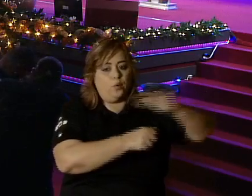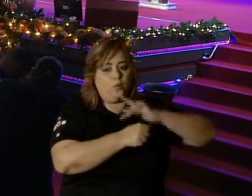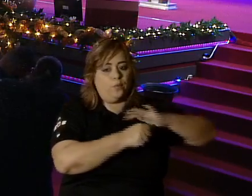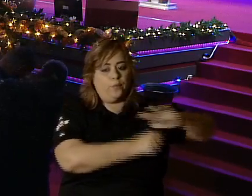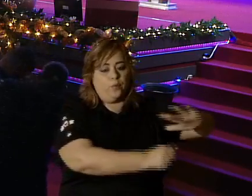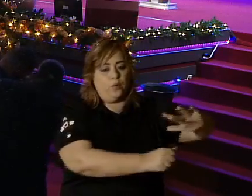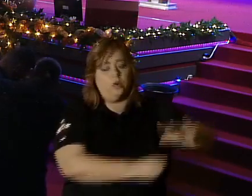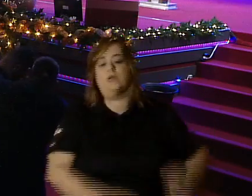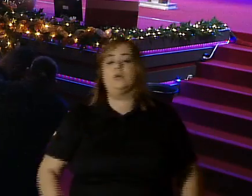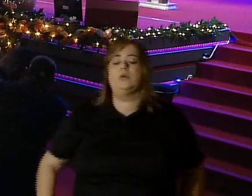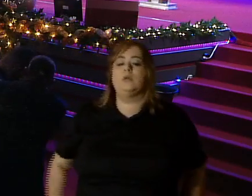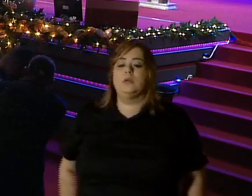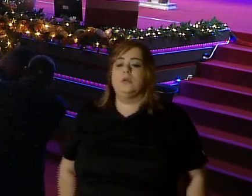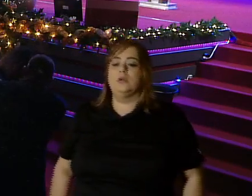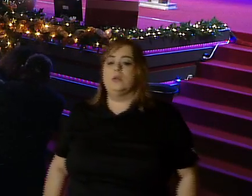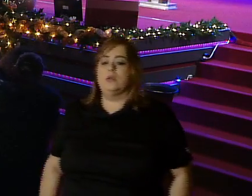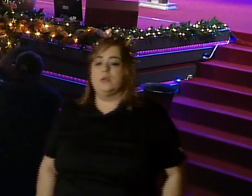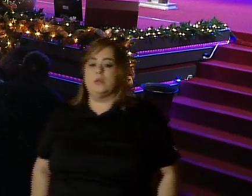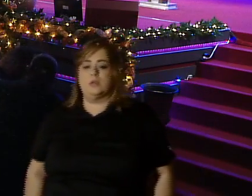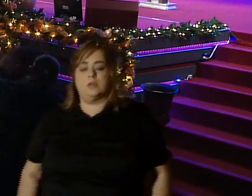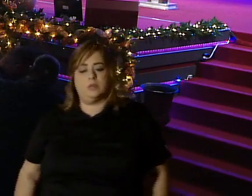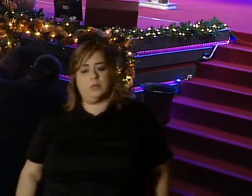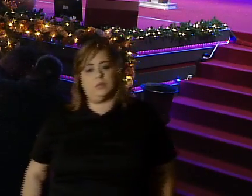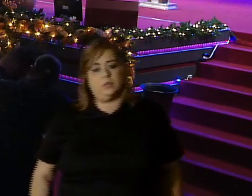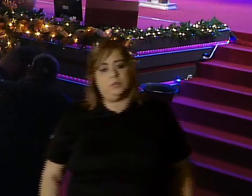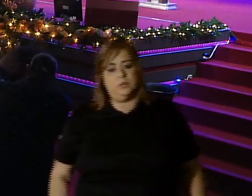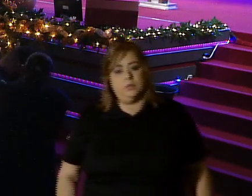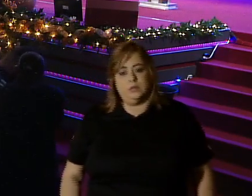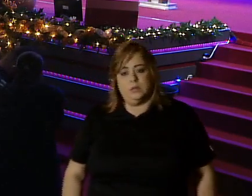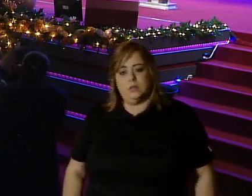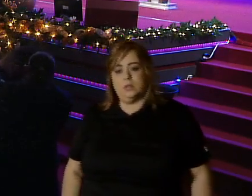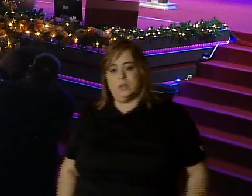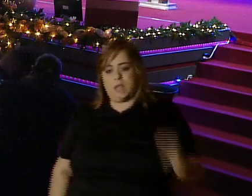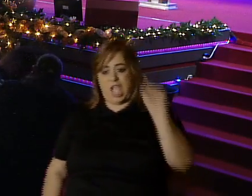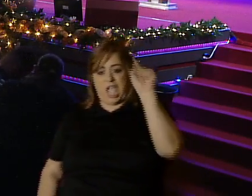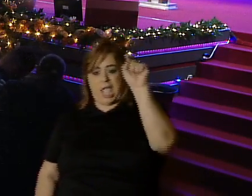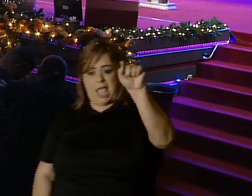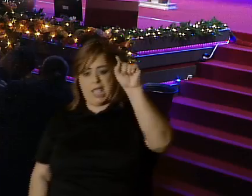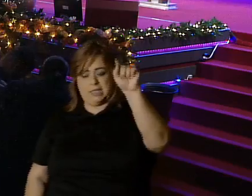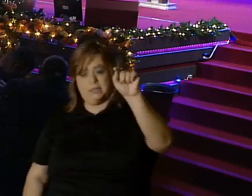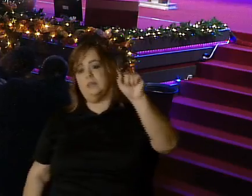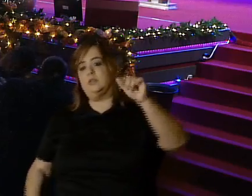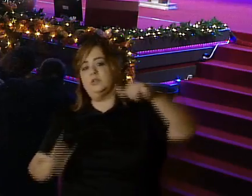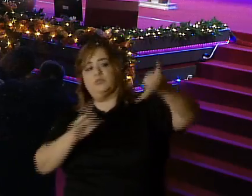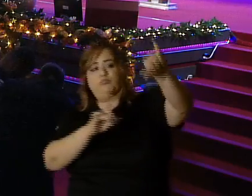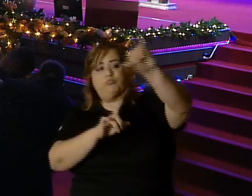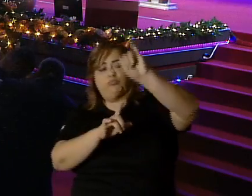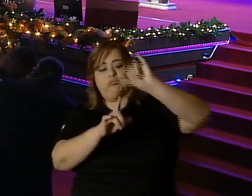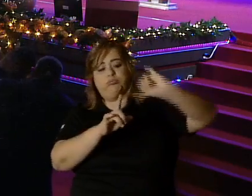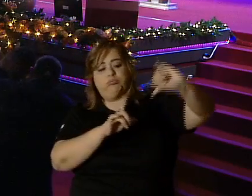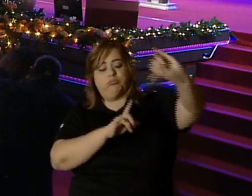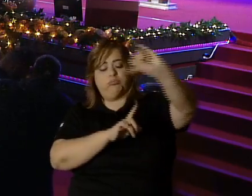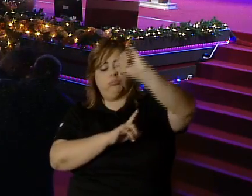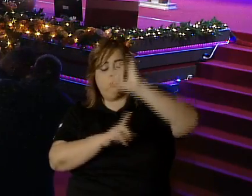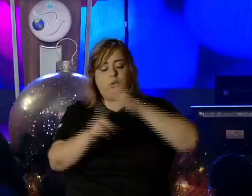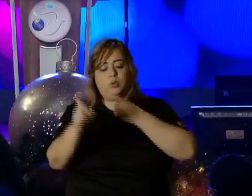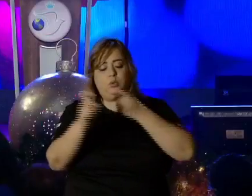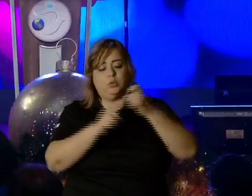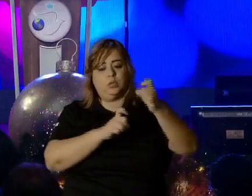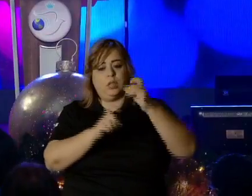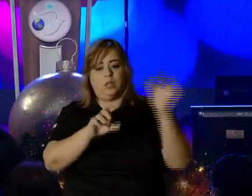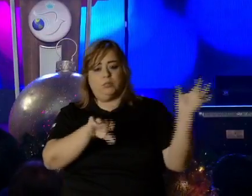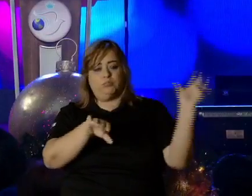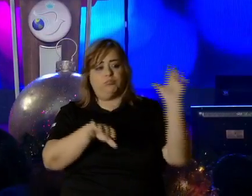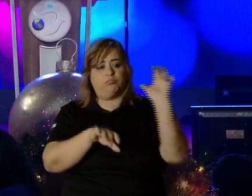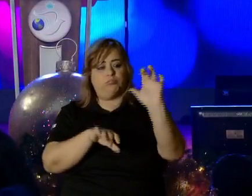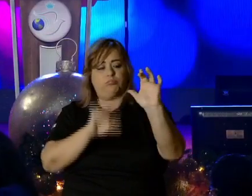él. Ves allá donde Masabe, vayan allá, que el Espíritu Santo lo está tocando fuertemente. Ahí